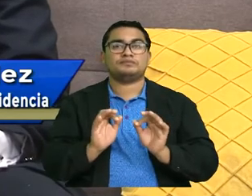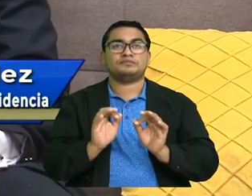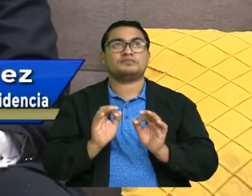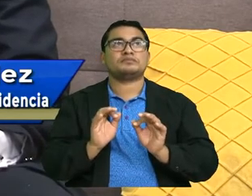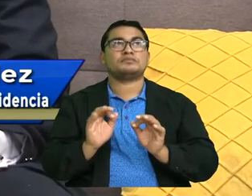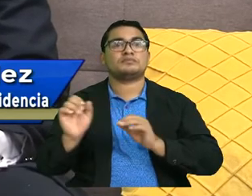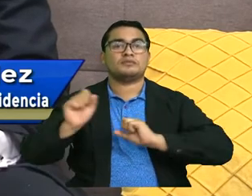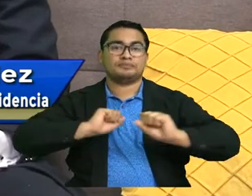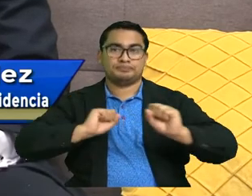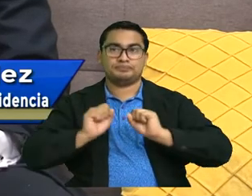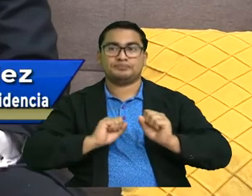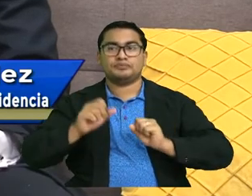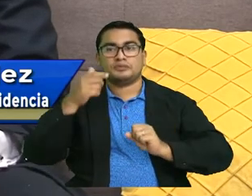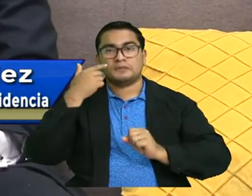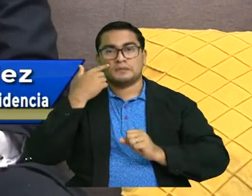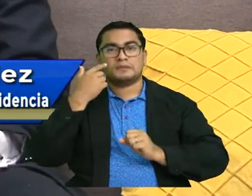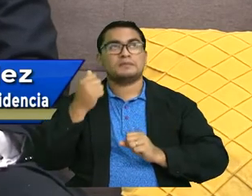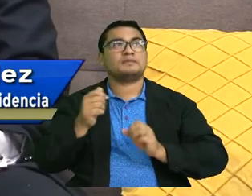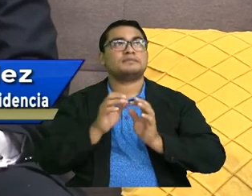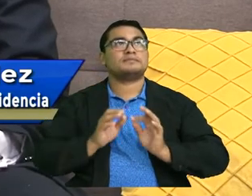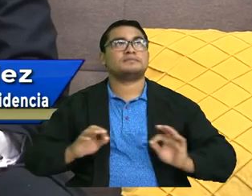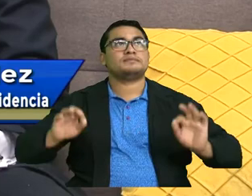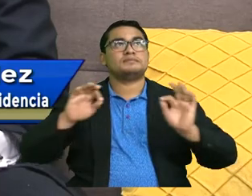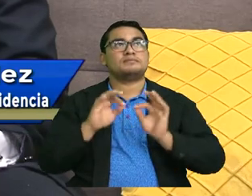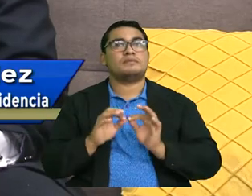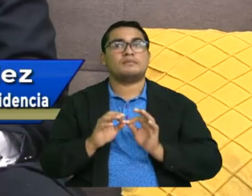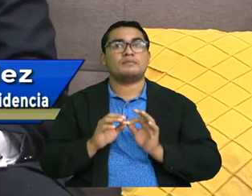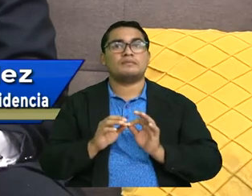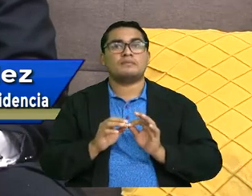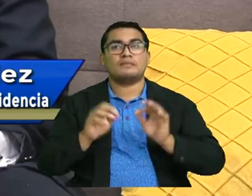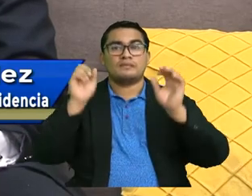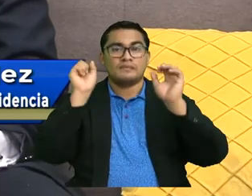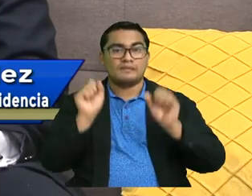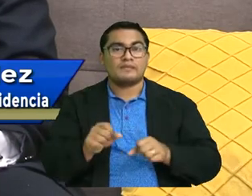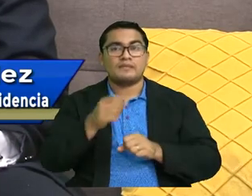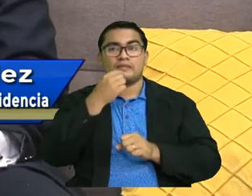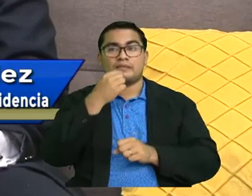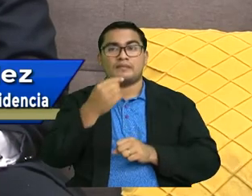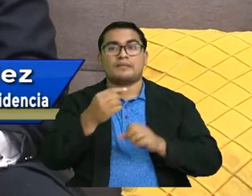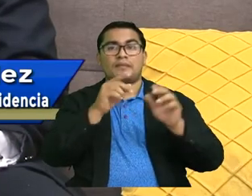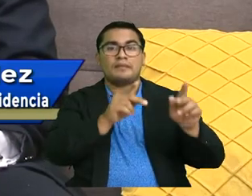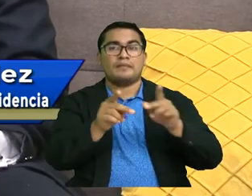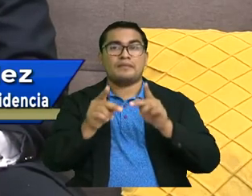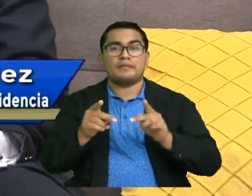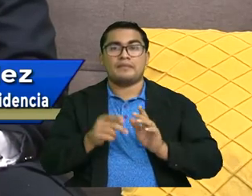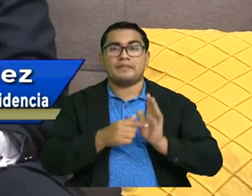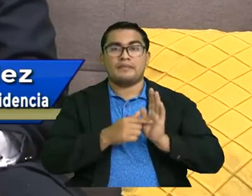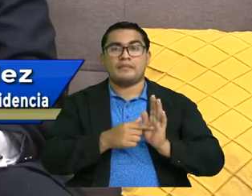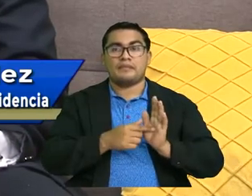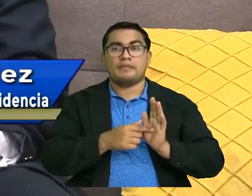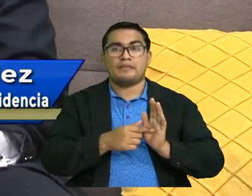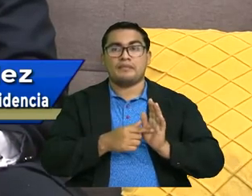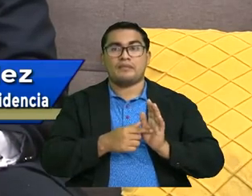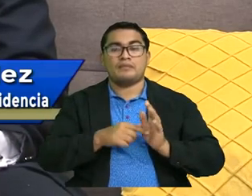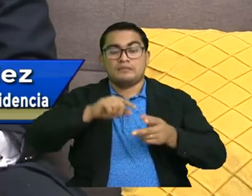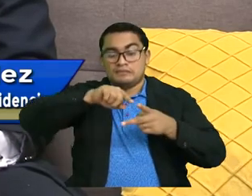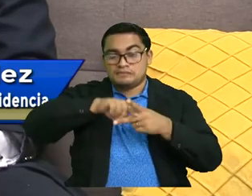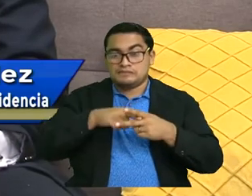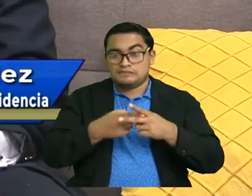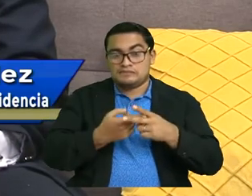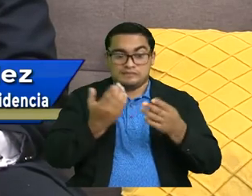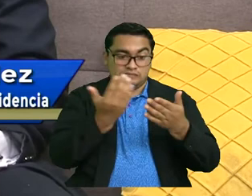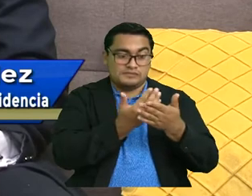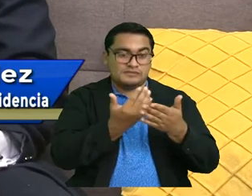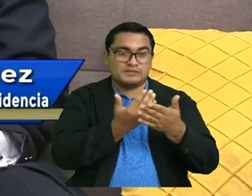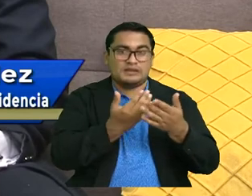fortalecimiento de habilidades, de conocimientos, abriendo oportunidades incluso para gente como nosotros que tal vez empezamos con una carrera y de repente